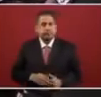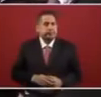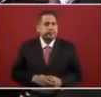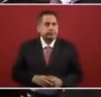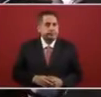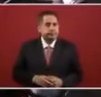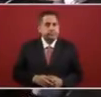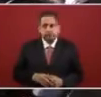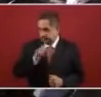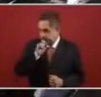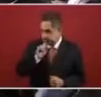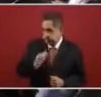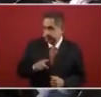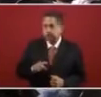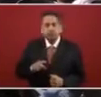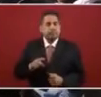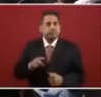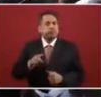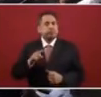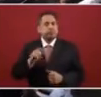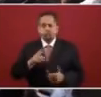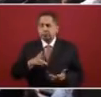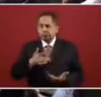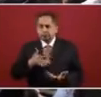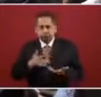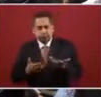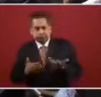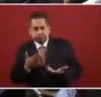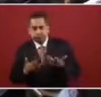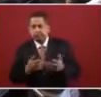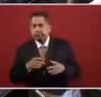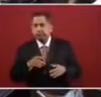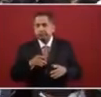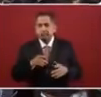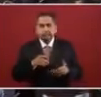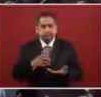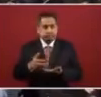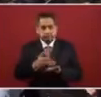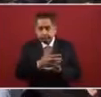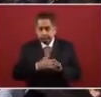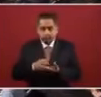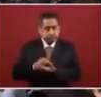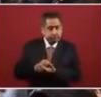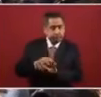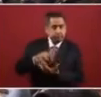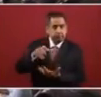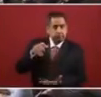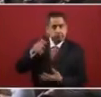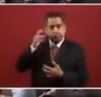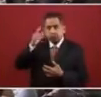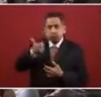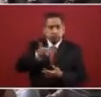Y también en la medida que tengamos más crecimiento económico,